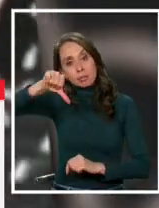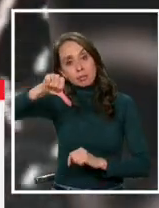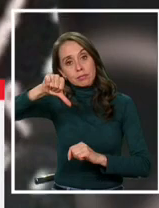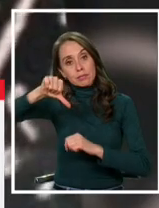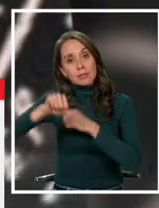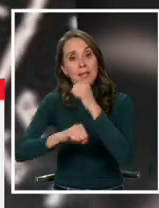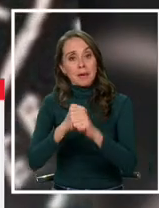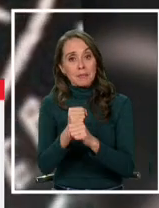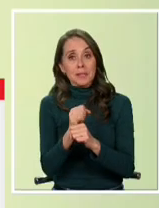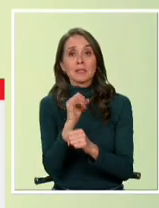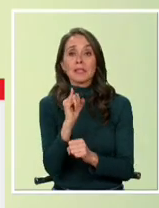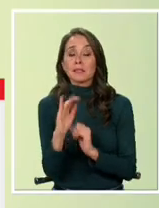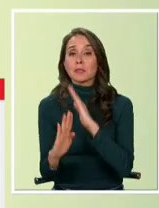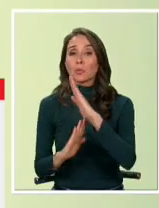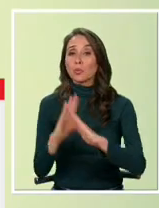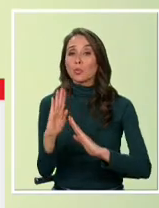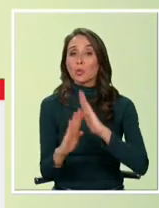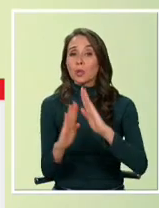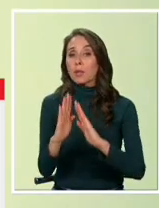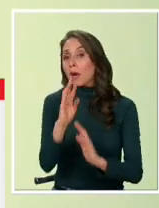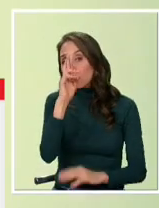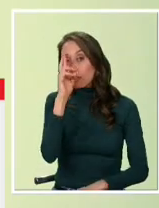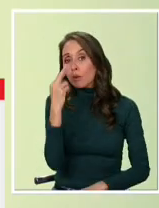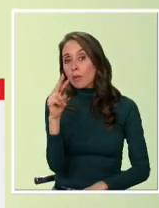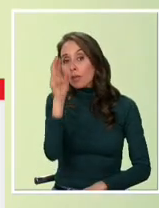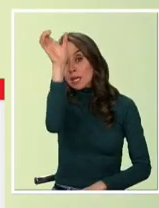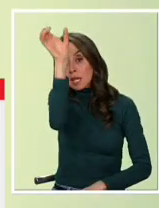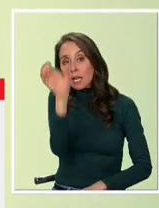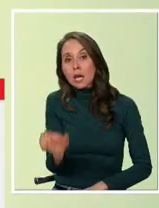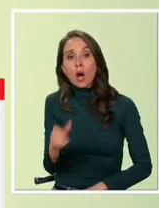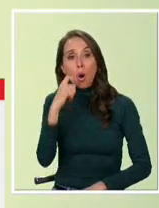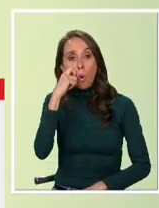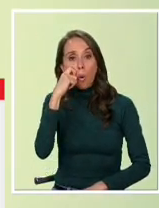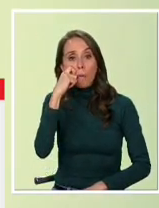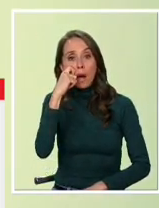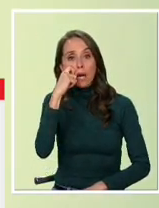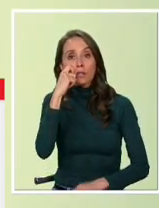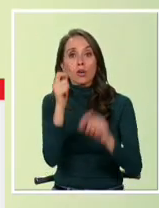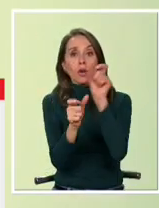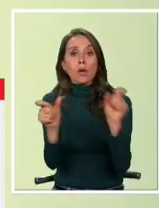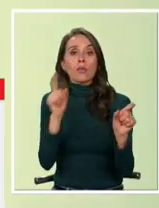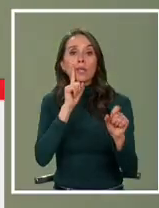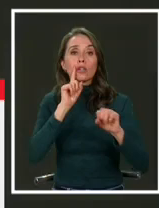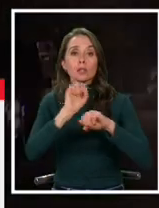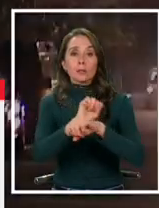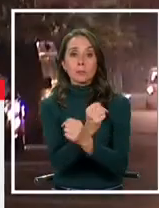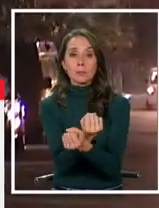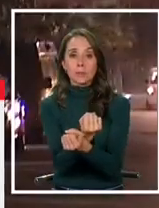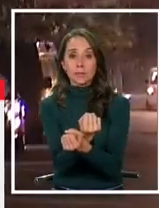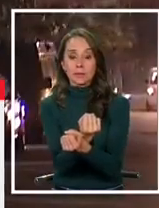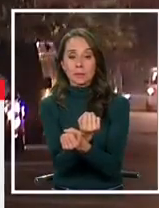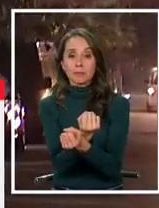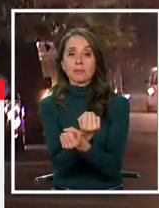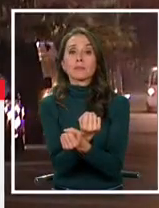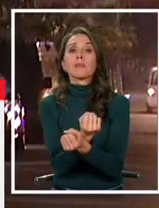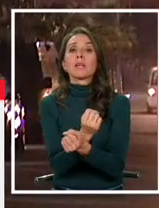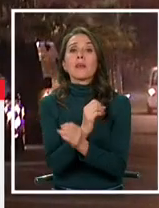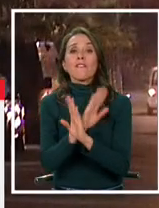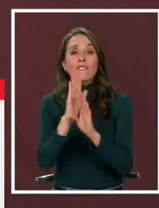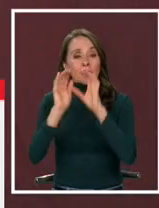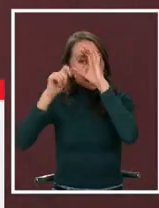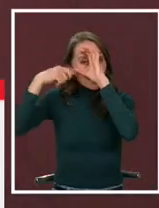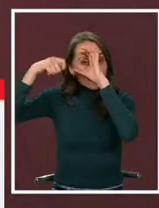cierto también el dado respecto a la condición humana de la de los privados de libertad al cierre de esta